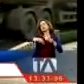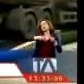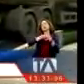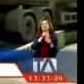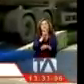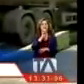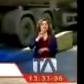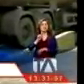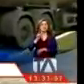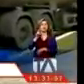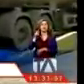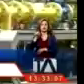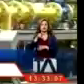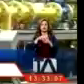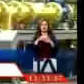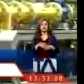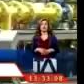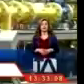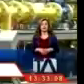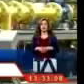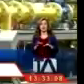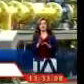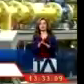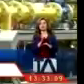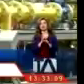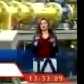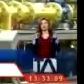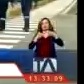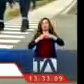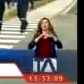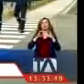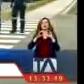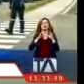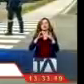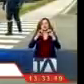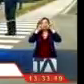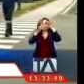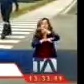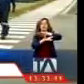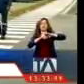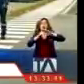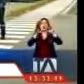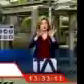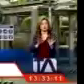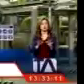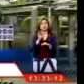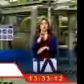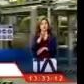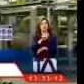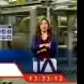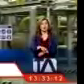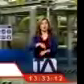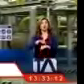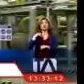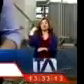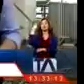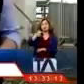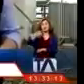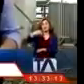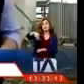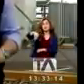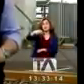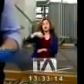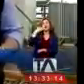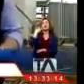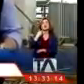millones de dólares. Funcionarios del Departamento de Comunicación de Petroecuador han confirmado a 24 horas que el próximo miércoles